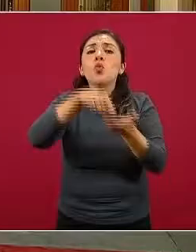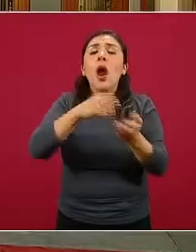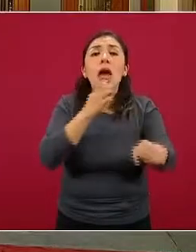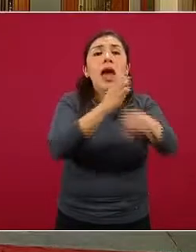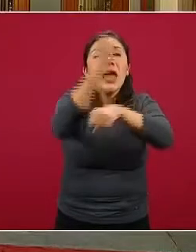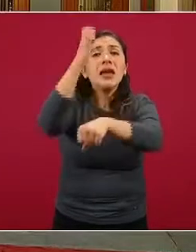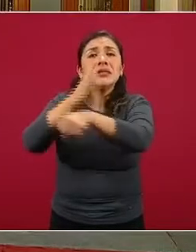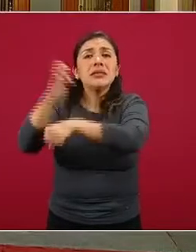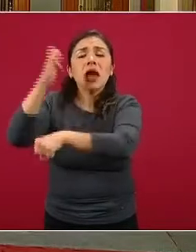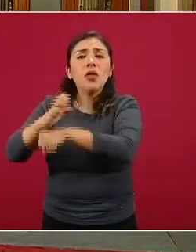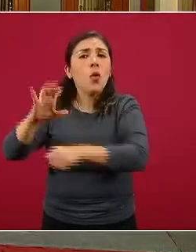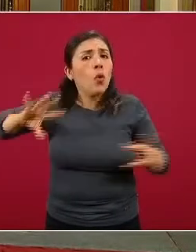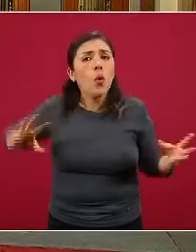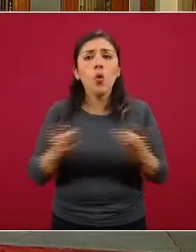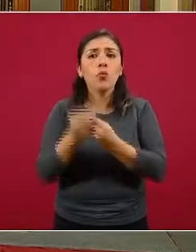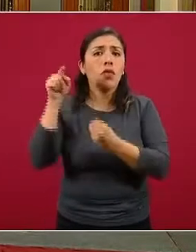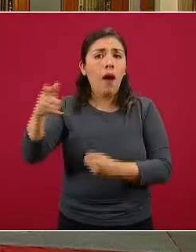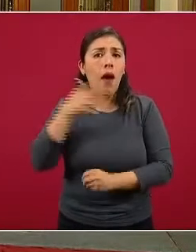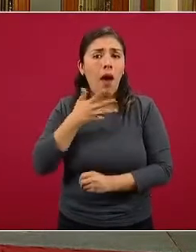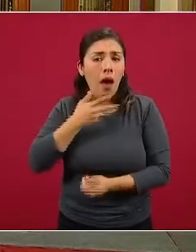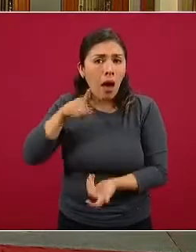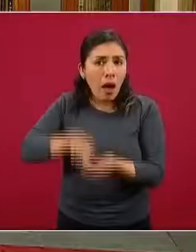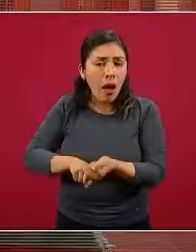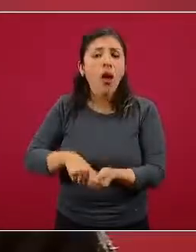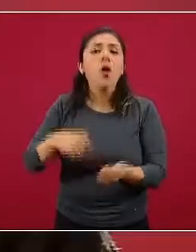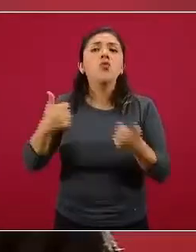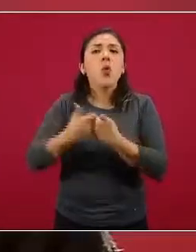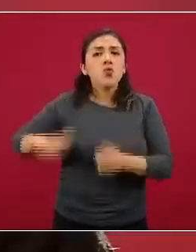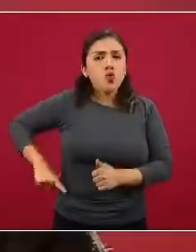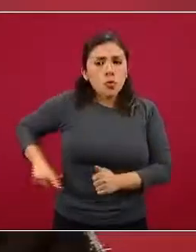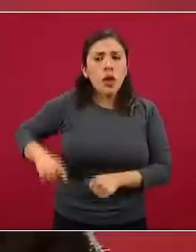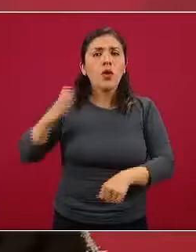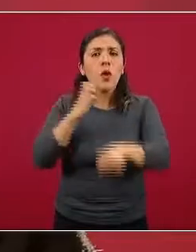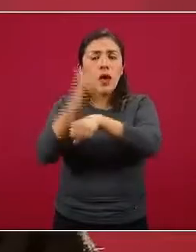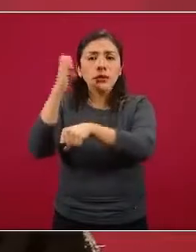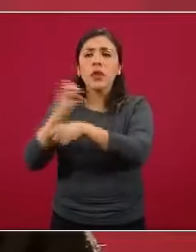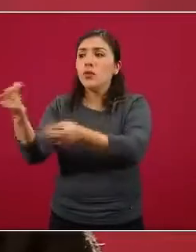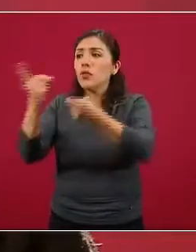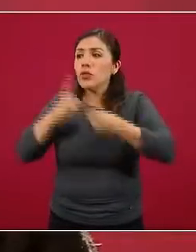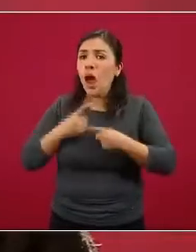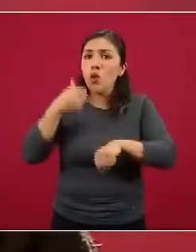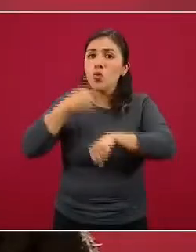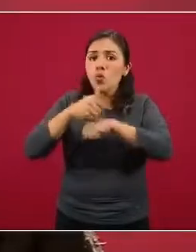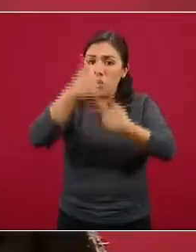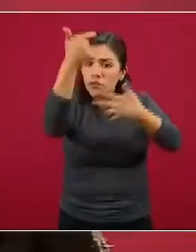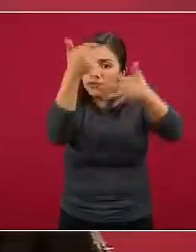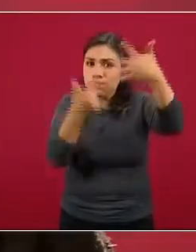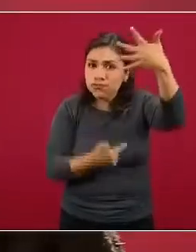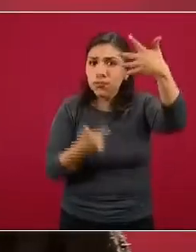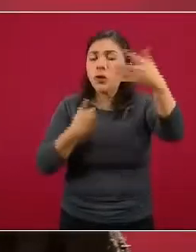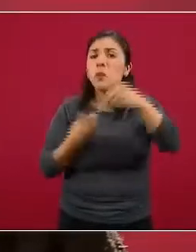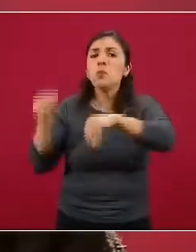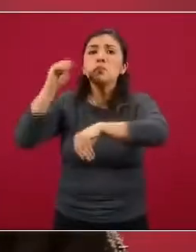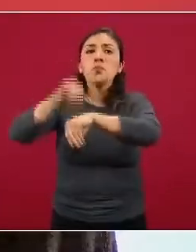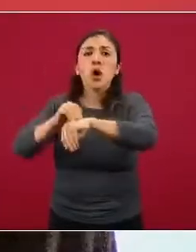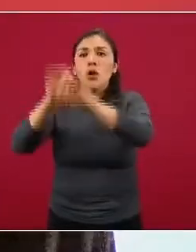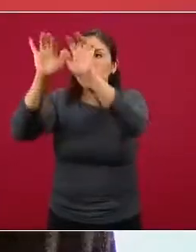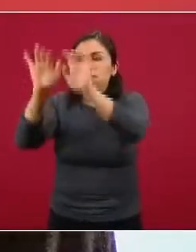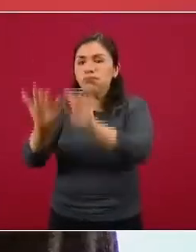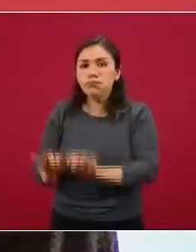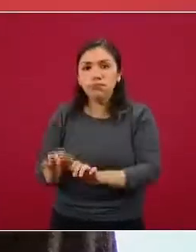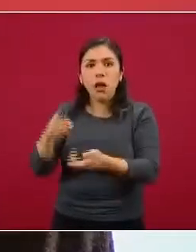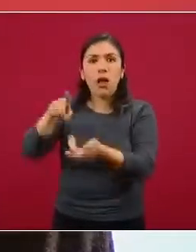de cada entidad federativa. Las entidades federativas, los gobiernos de las entidades nos proporcionaron esos números, nosotros no hacemos más